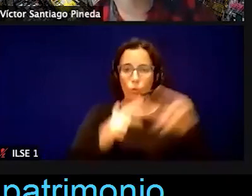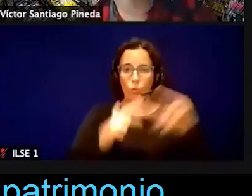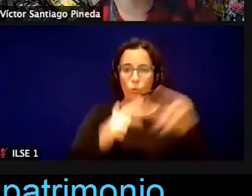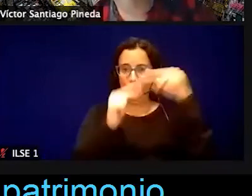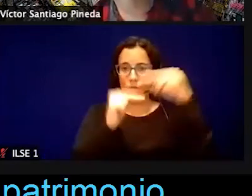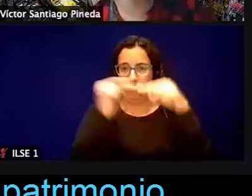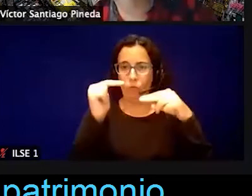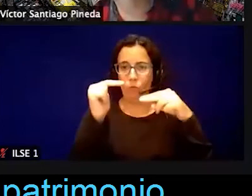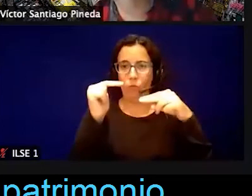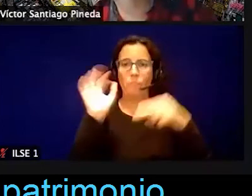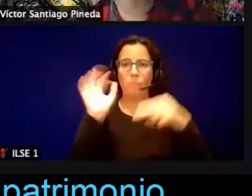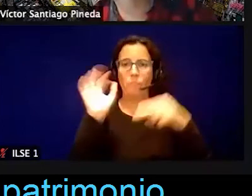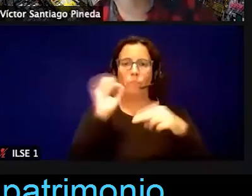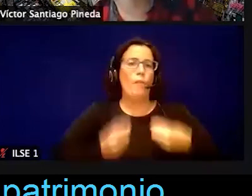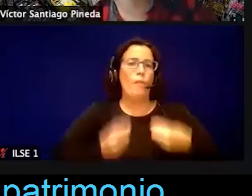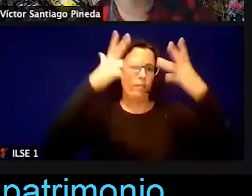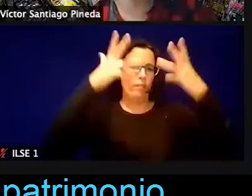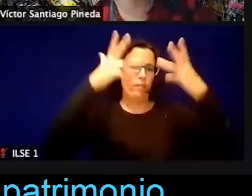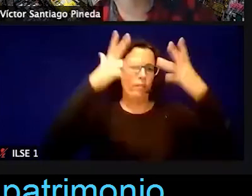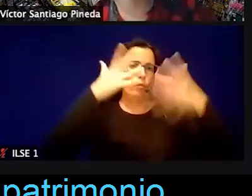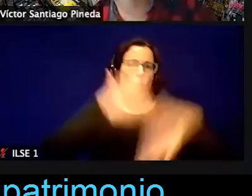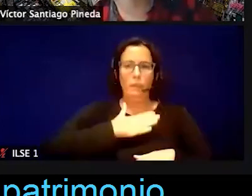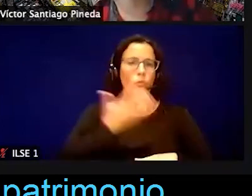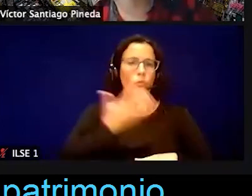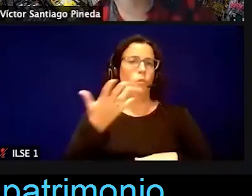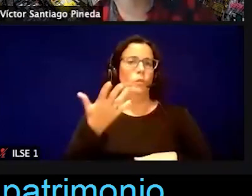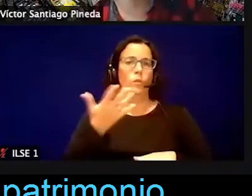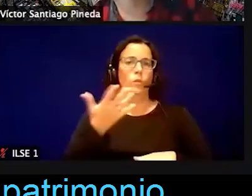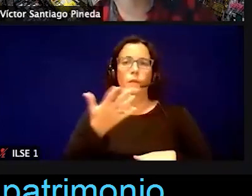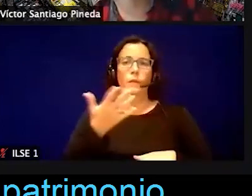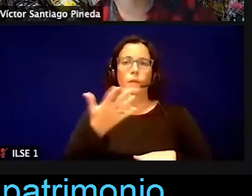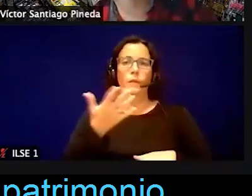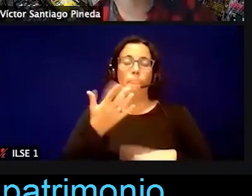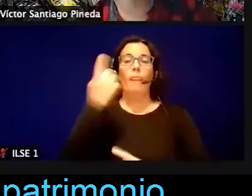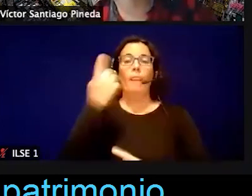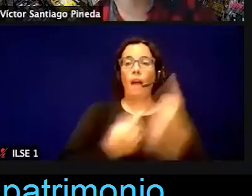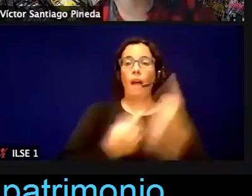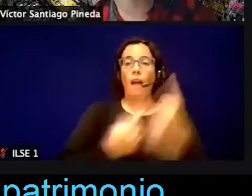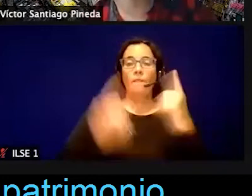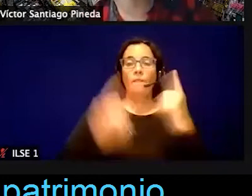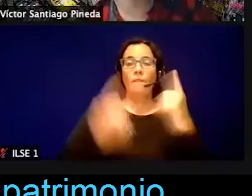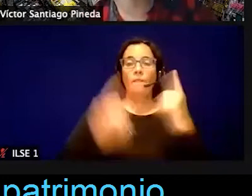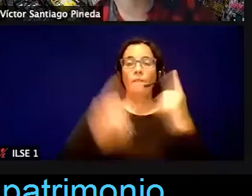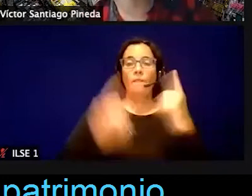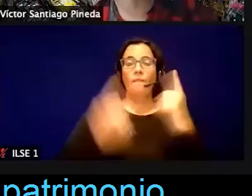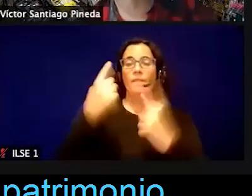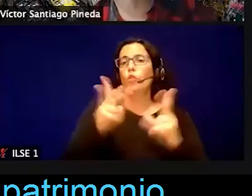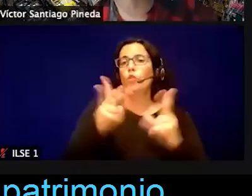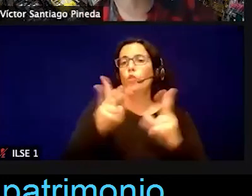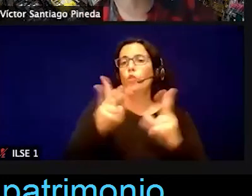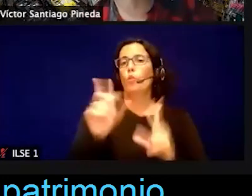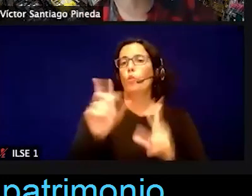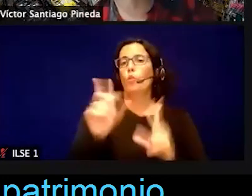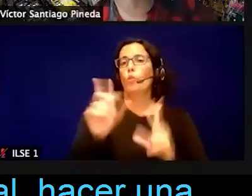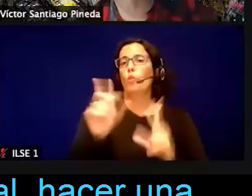o edificios con patrimonio, cosas así, no dejan que se afecte, pues por ejemplo, una fachada, ¿no? Están hablando de un escalón de